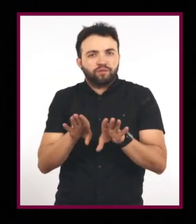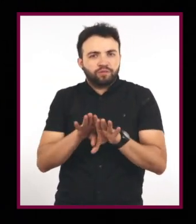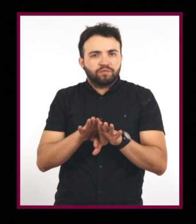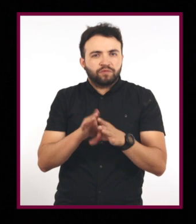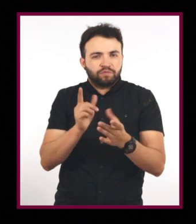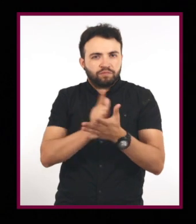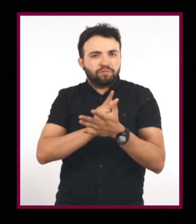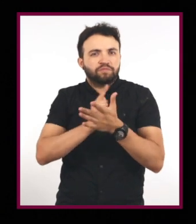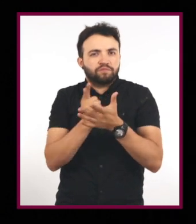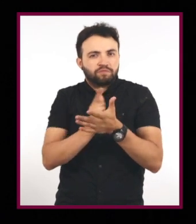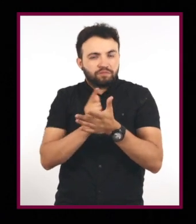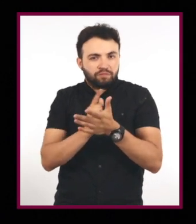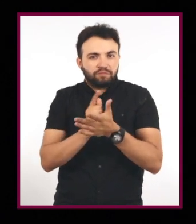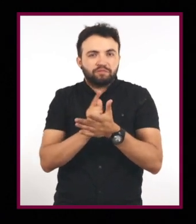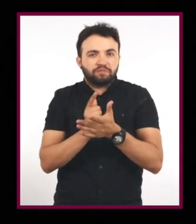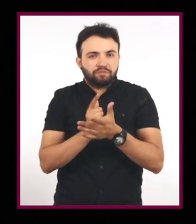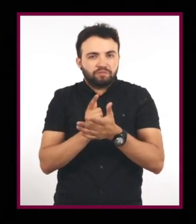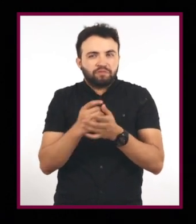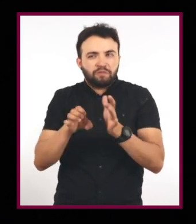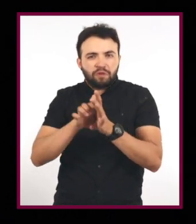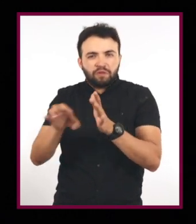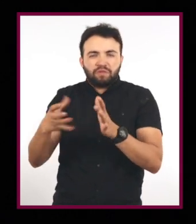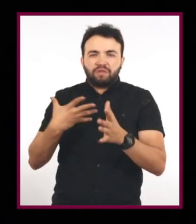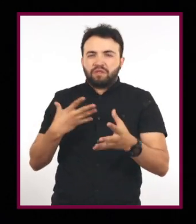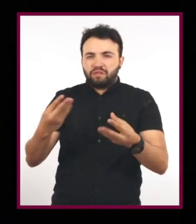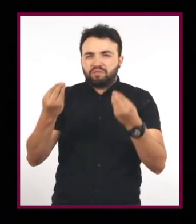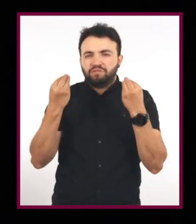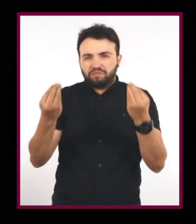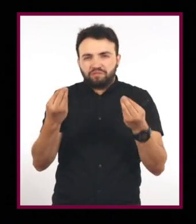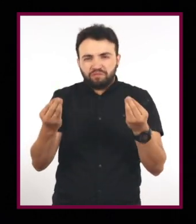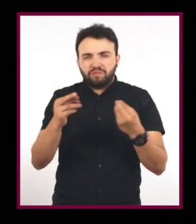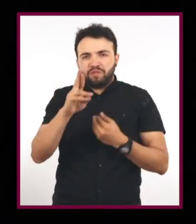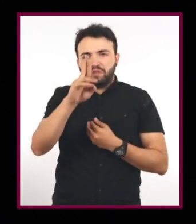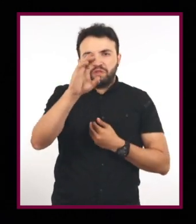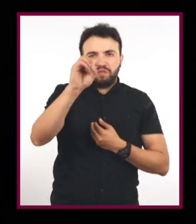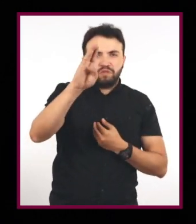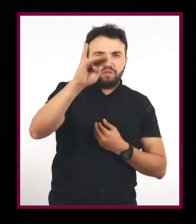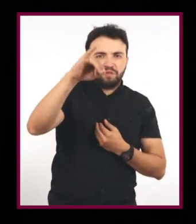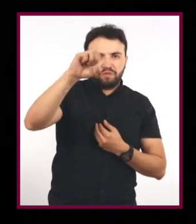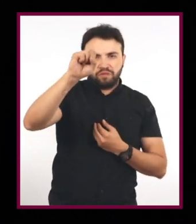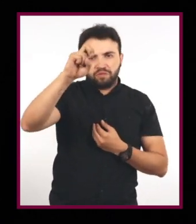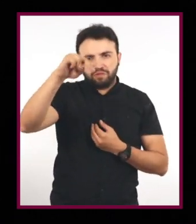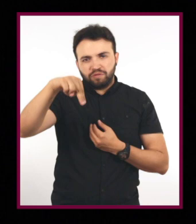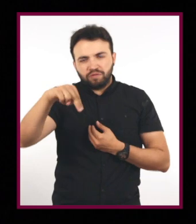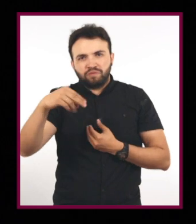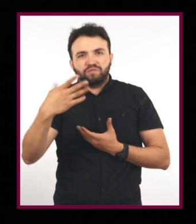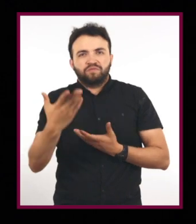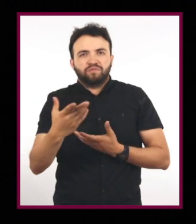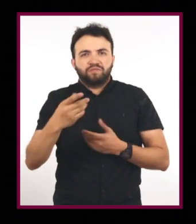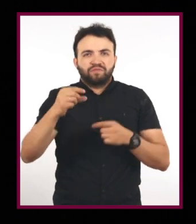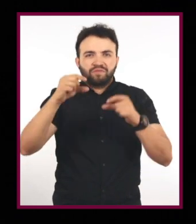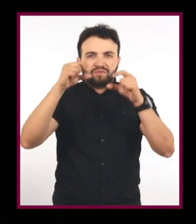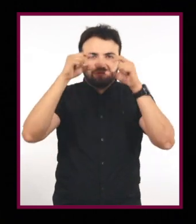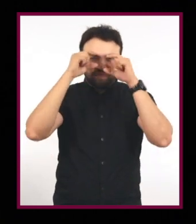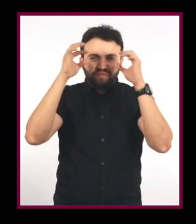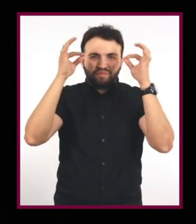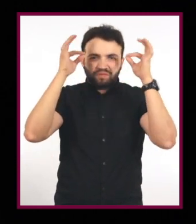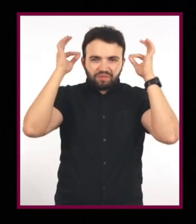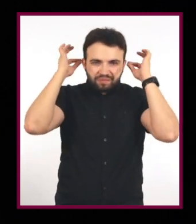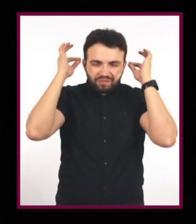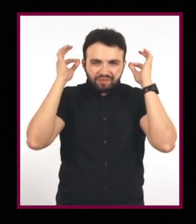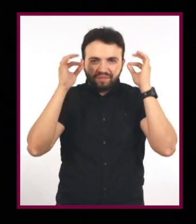Ejemplos de grandes compañeros del alma en la literatura, hay muchos. Robinson Crusoe y su amigo